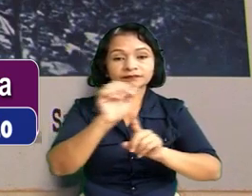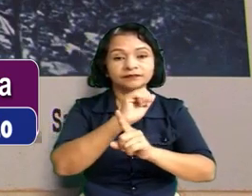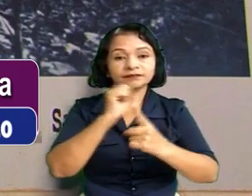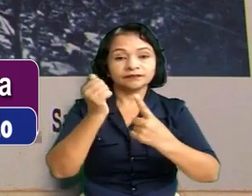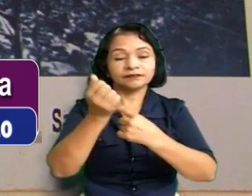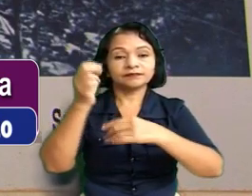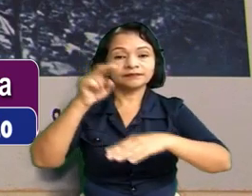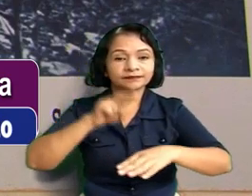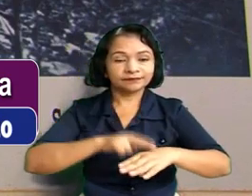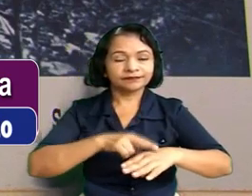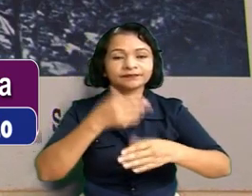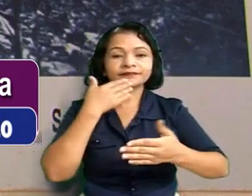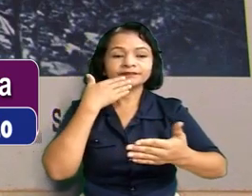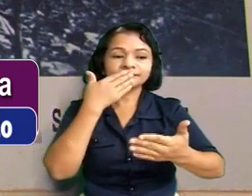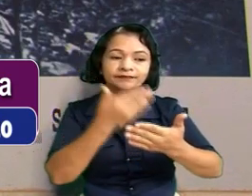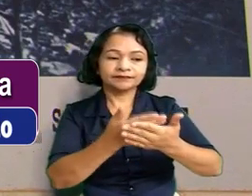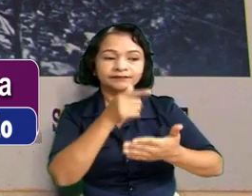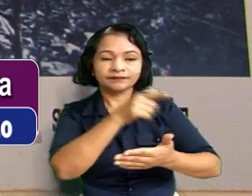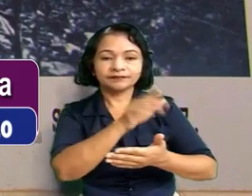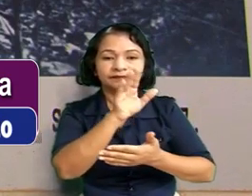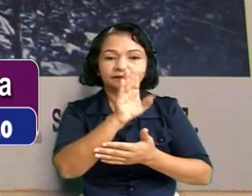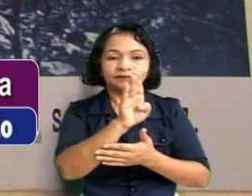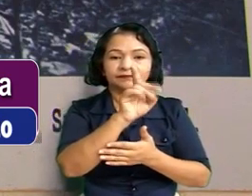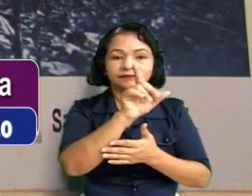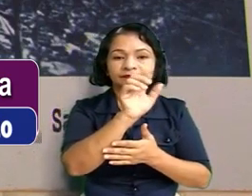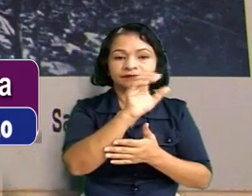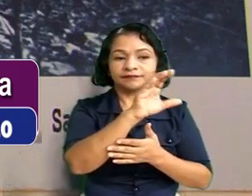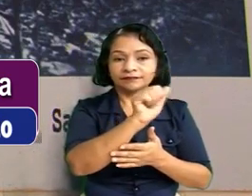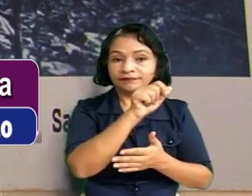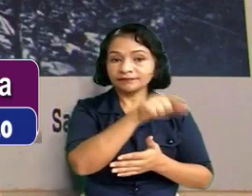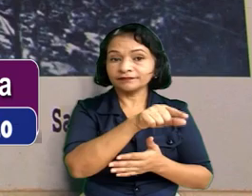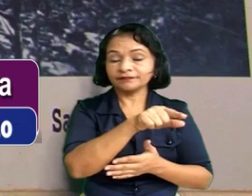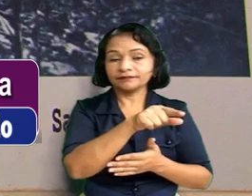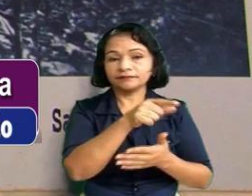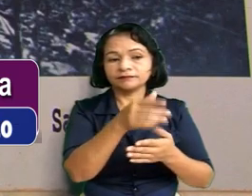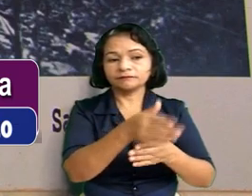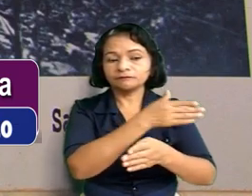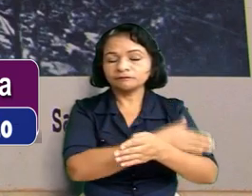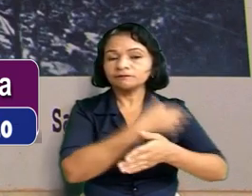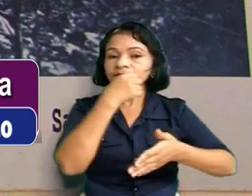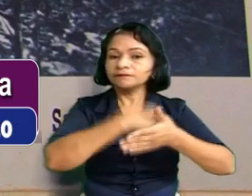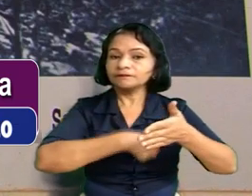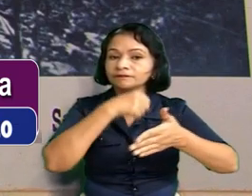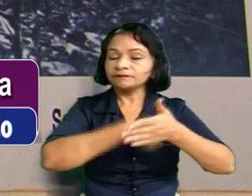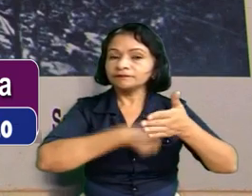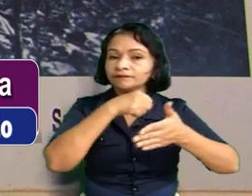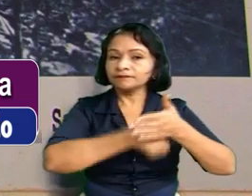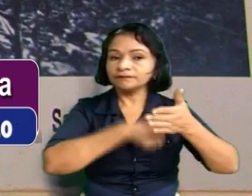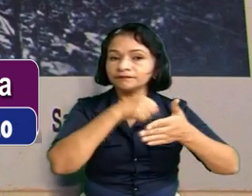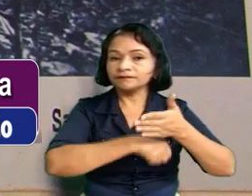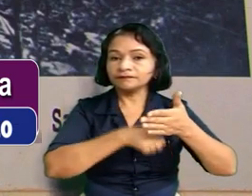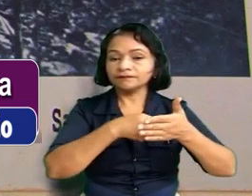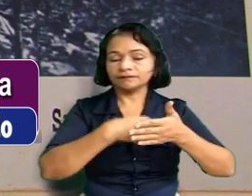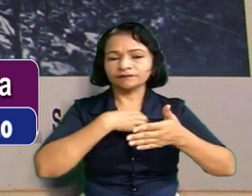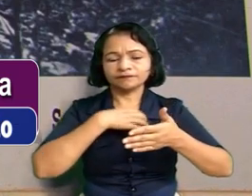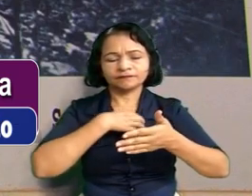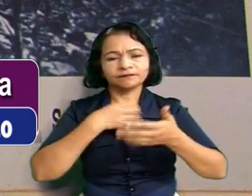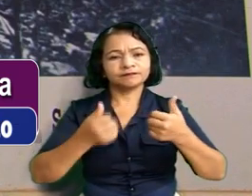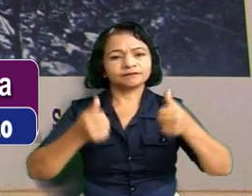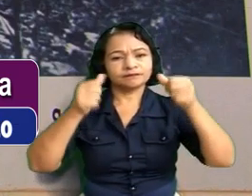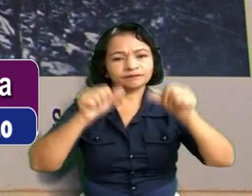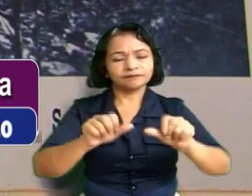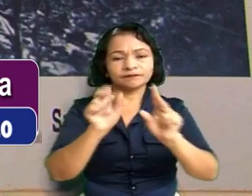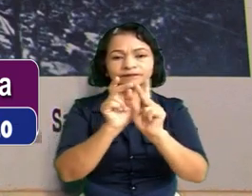lo debemos a Blanquita Arauz, porque sí, comenzó la lucha antiimperialista y comenzó un proceso de autodeterminación de